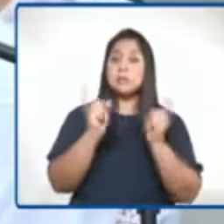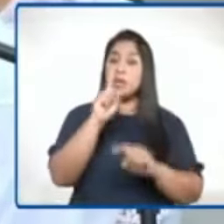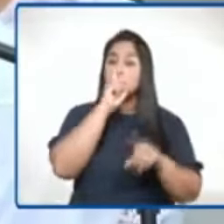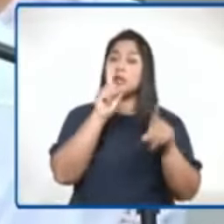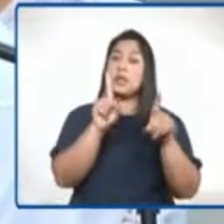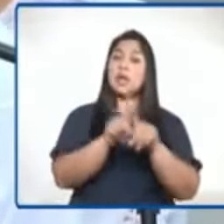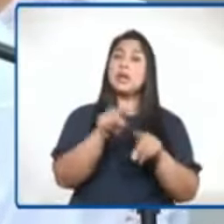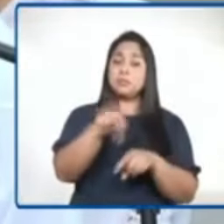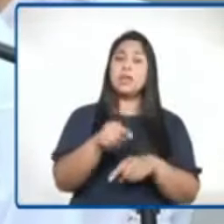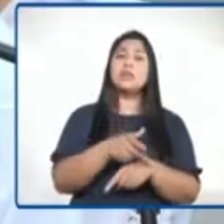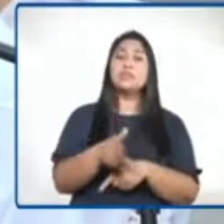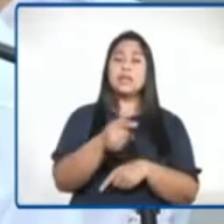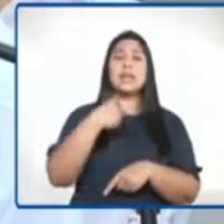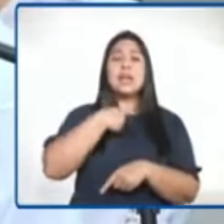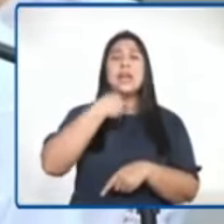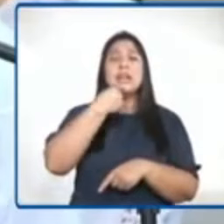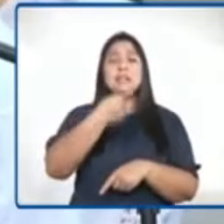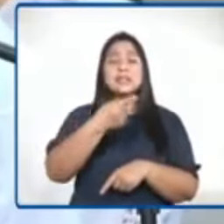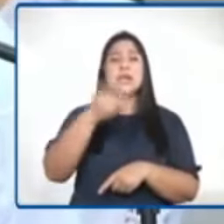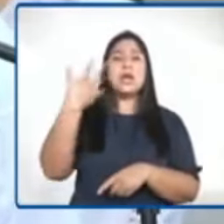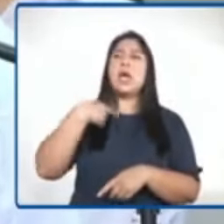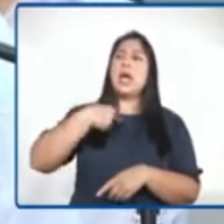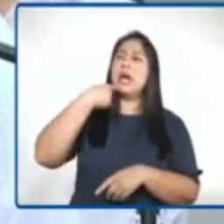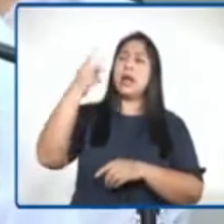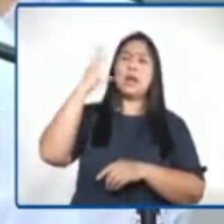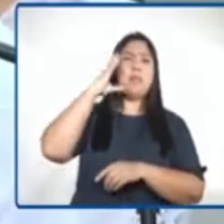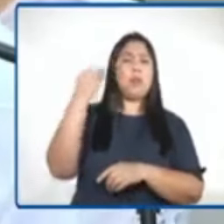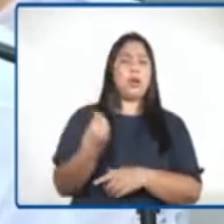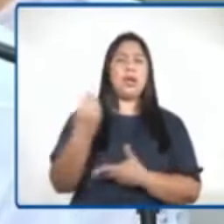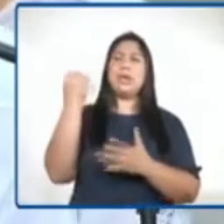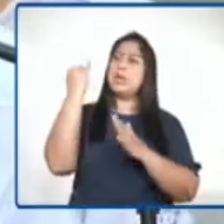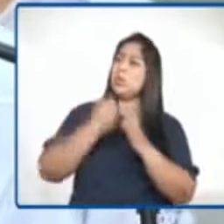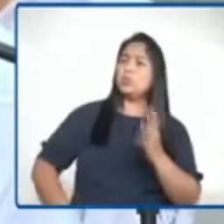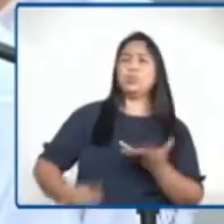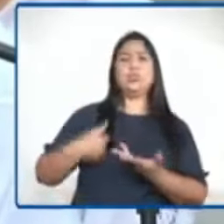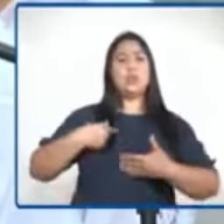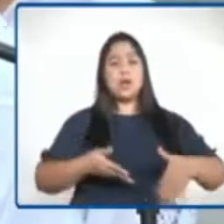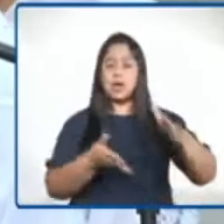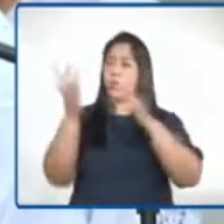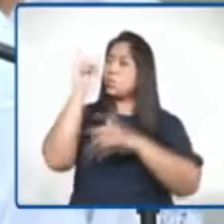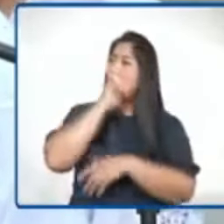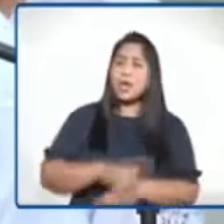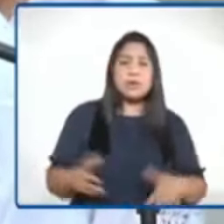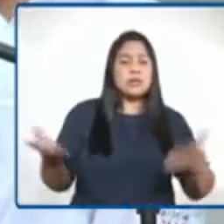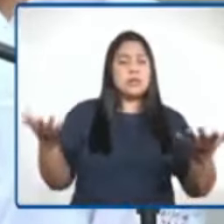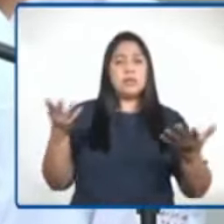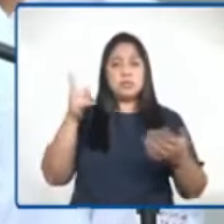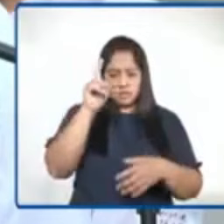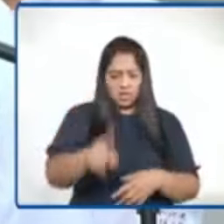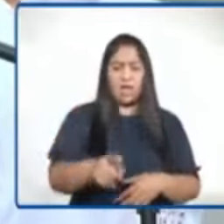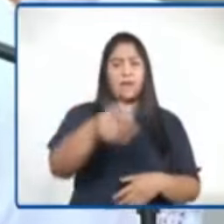ello, también decíamos que no era justo que no tuviéramos una carretera merecedora y